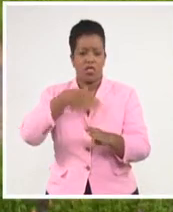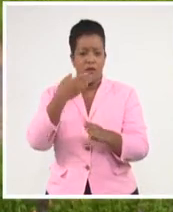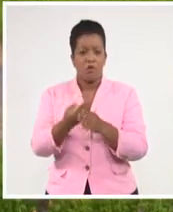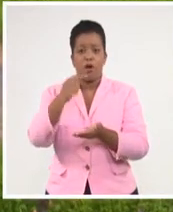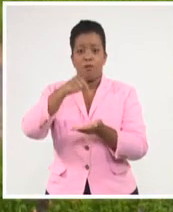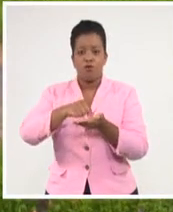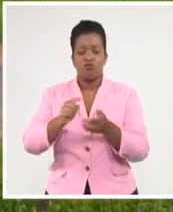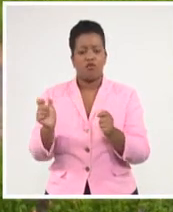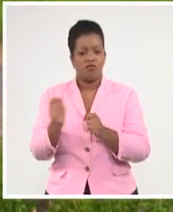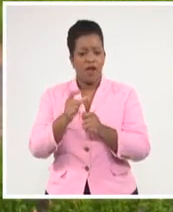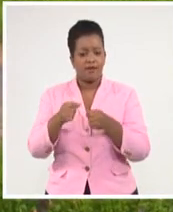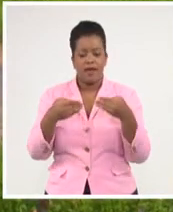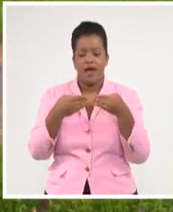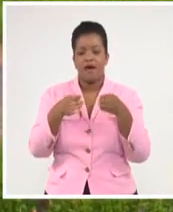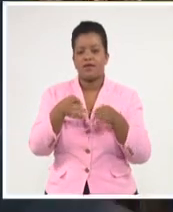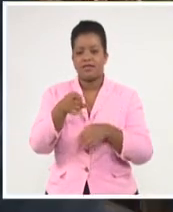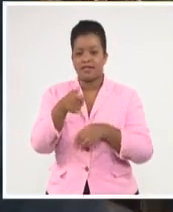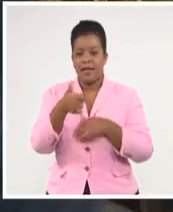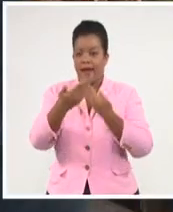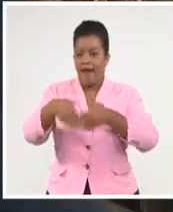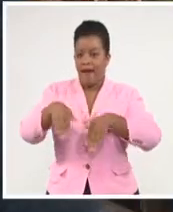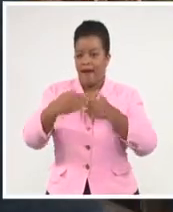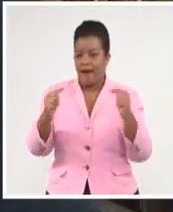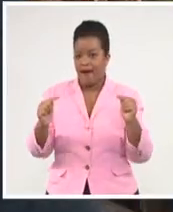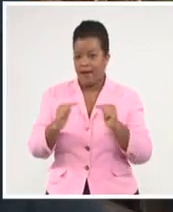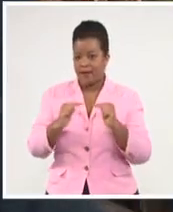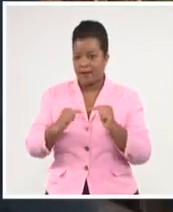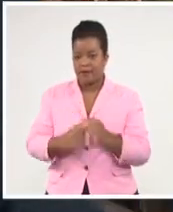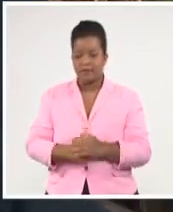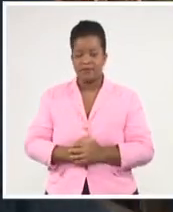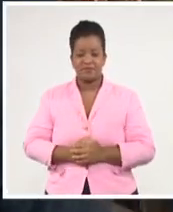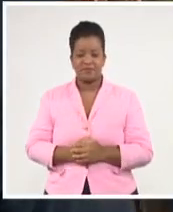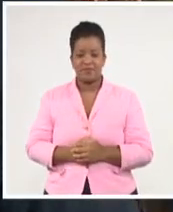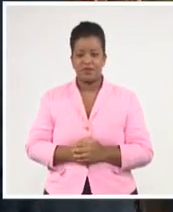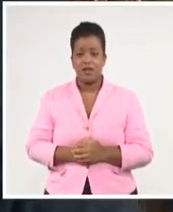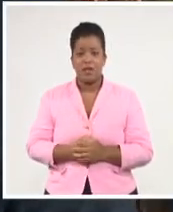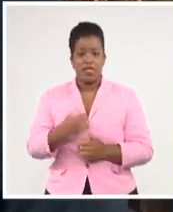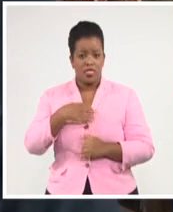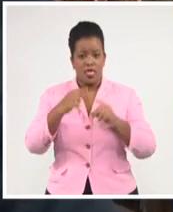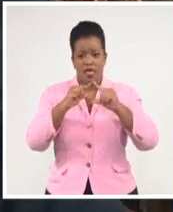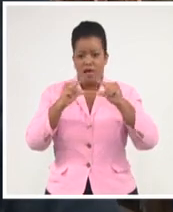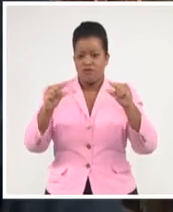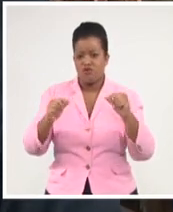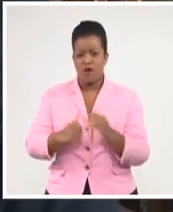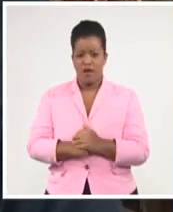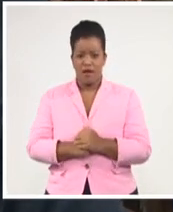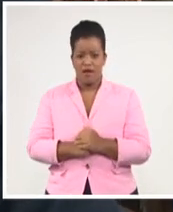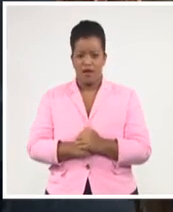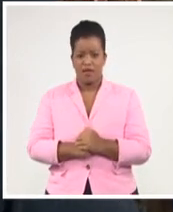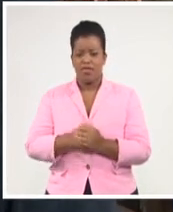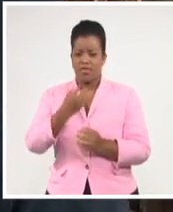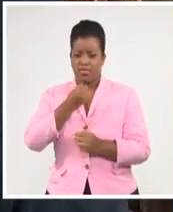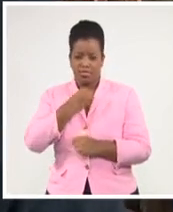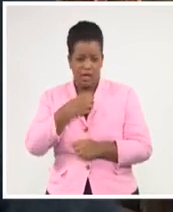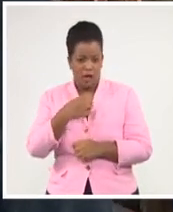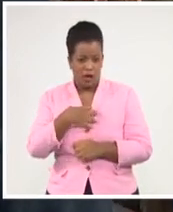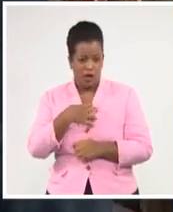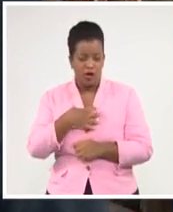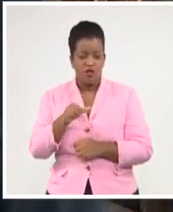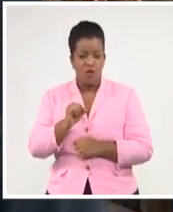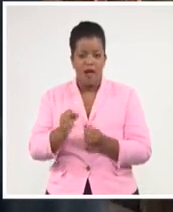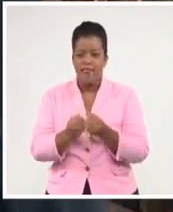de venta que abrirá cerca de la carretera. Voy a tener habichuela, voy a tener quimbombó, voy a tener acelga, todo eso